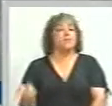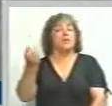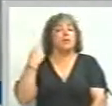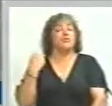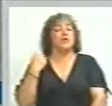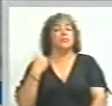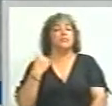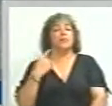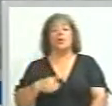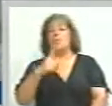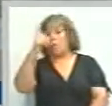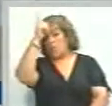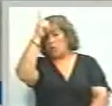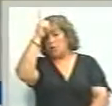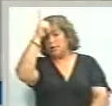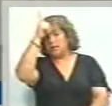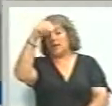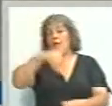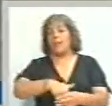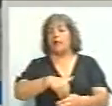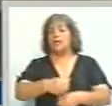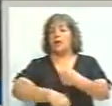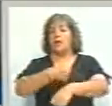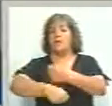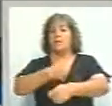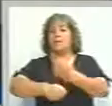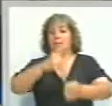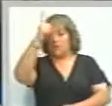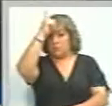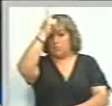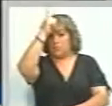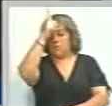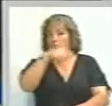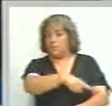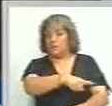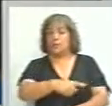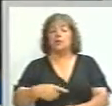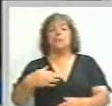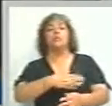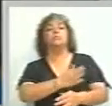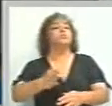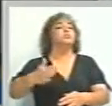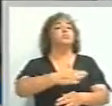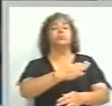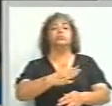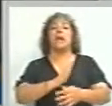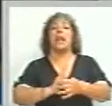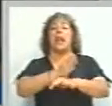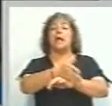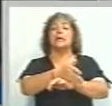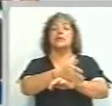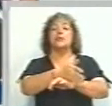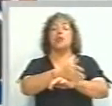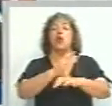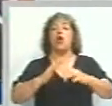este policía que pertenece a la sección de los bicipolicías estaba patrullando en el acceso al Cerro San